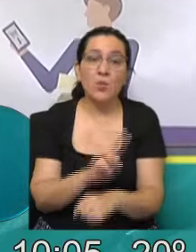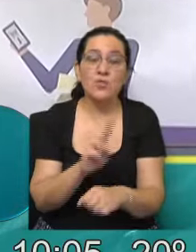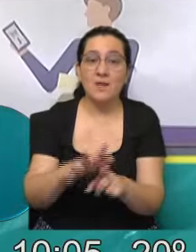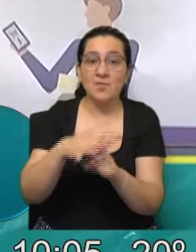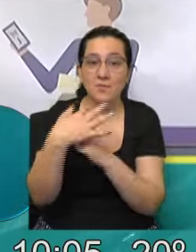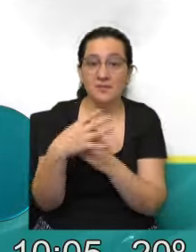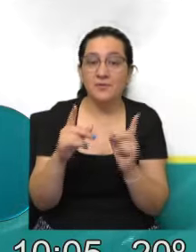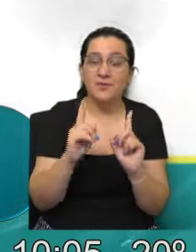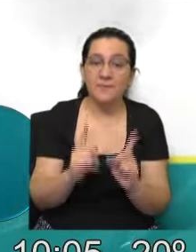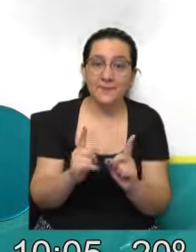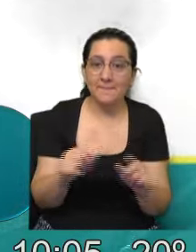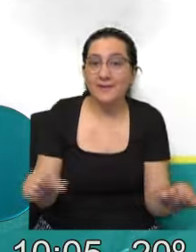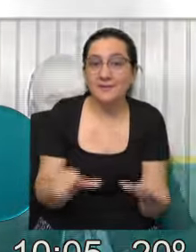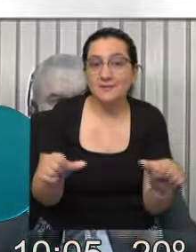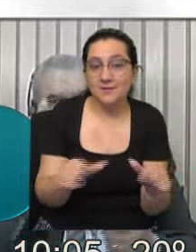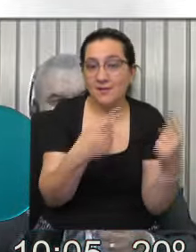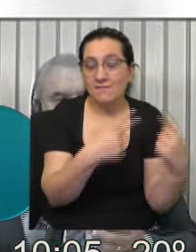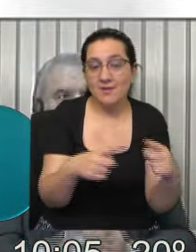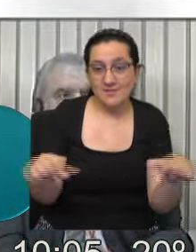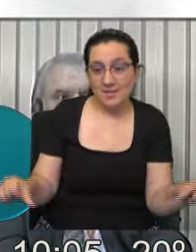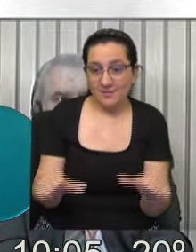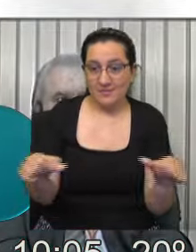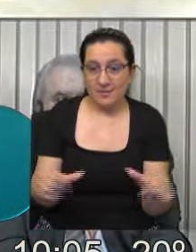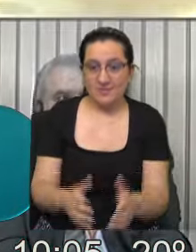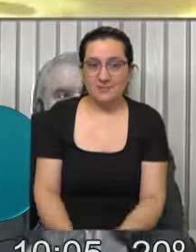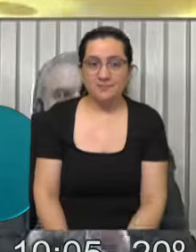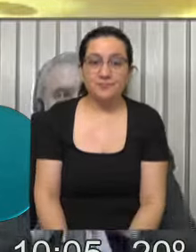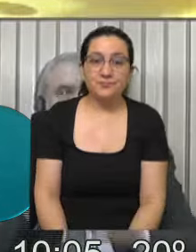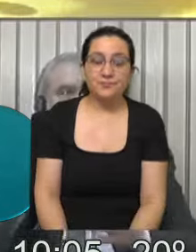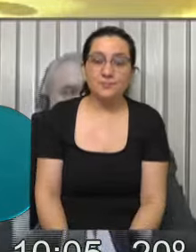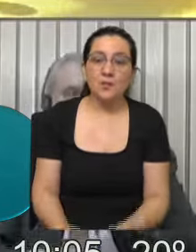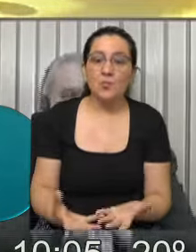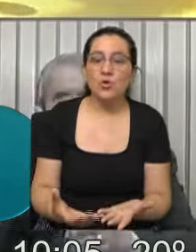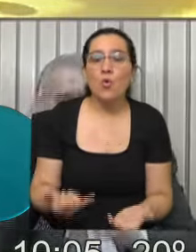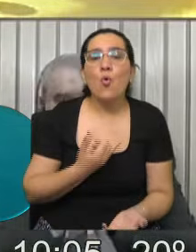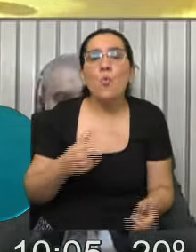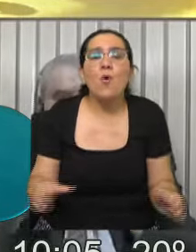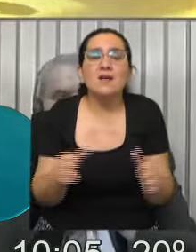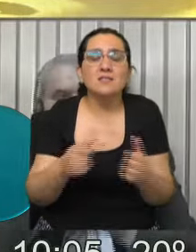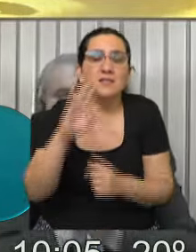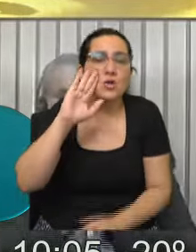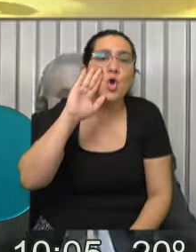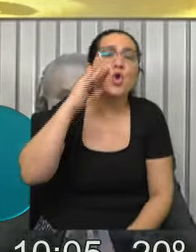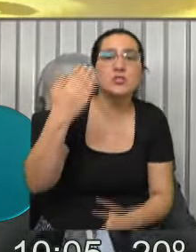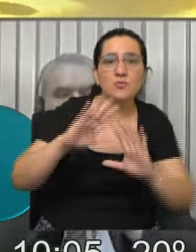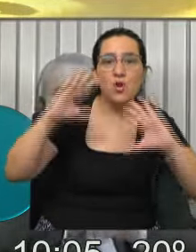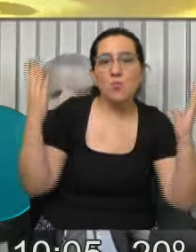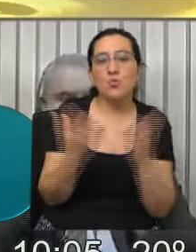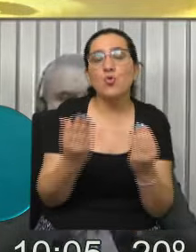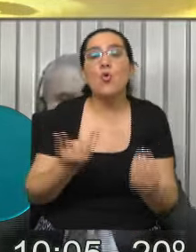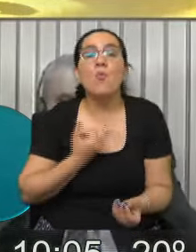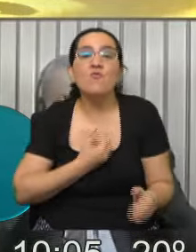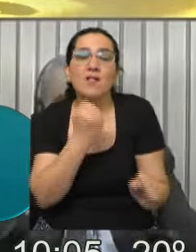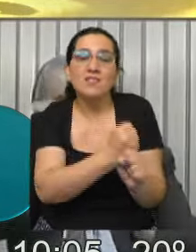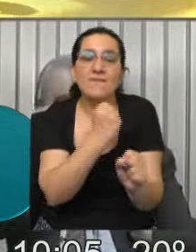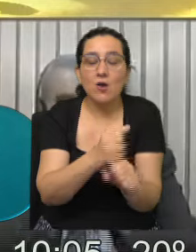ambiente pero también para realizar distintas actividades de ocio Bueno cómo se toma esta distinción a nivel mundial y cuál fue el trabajo